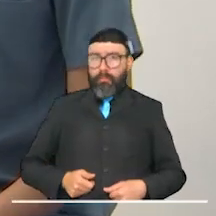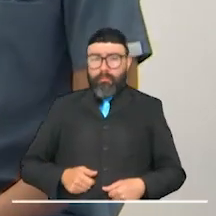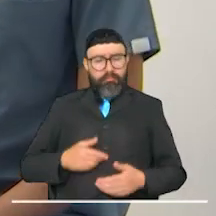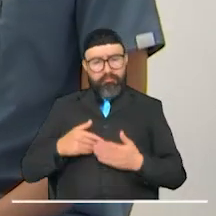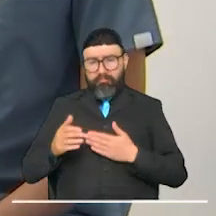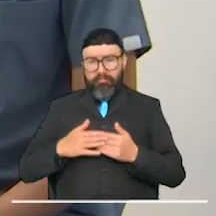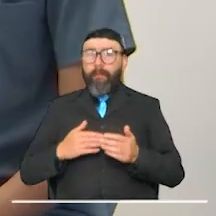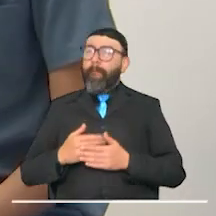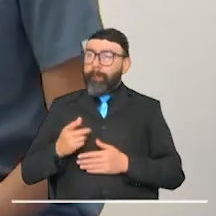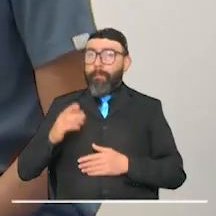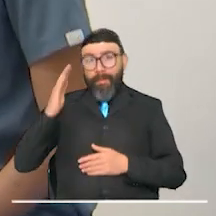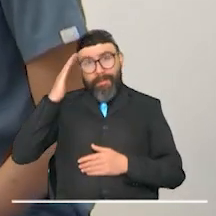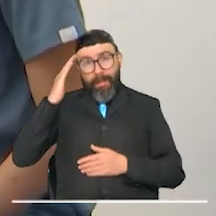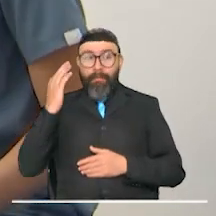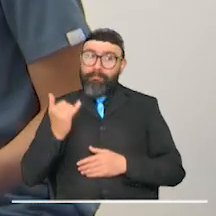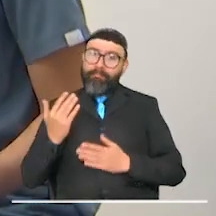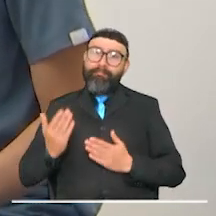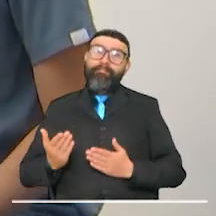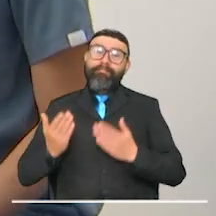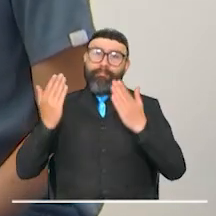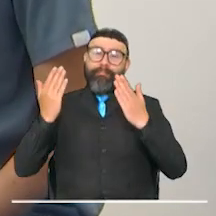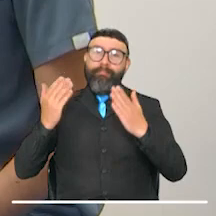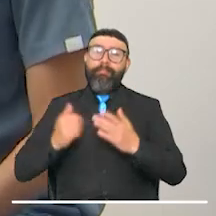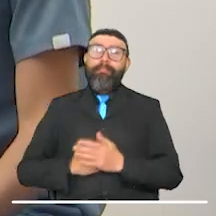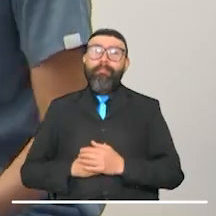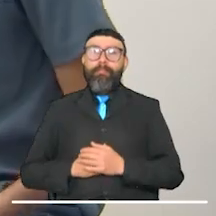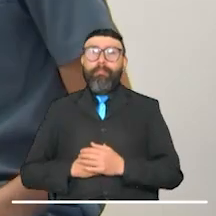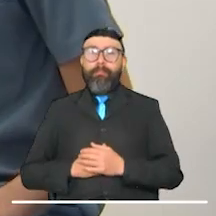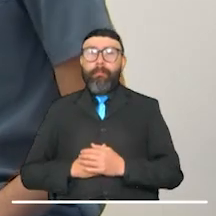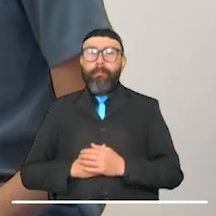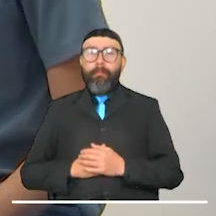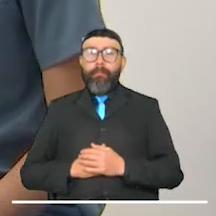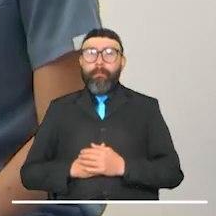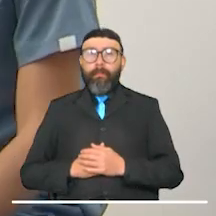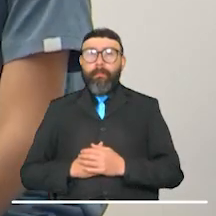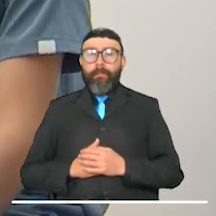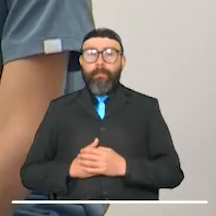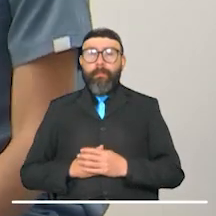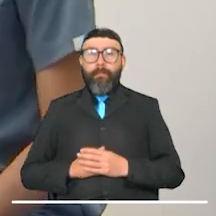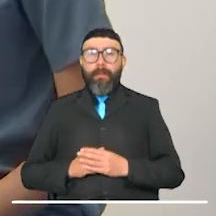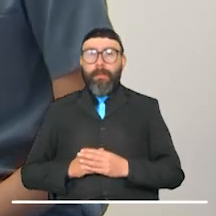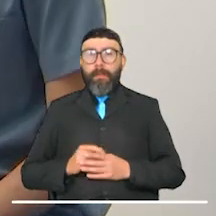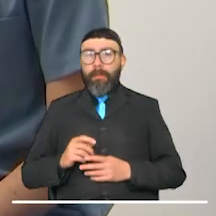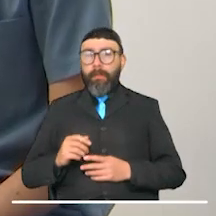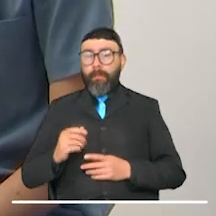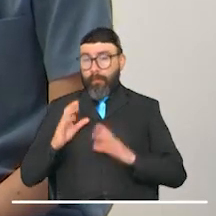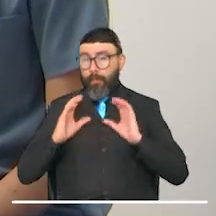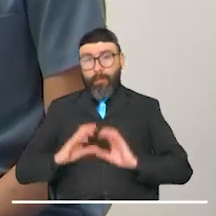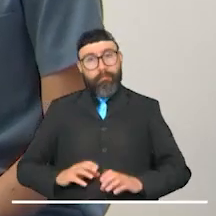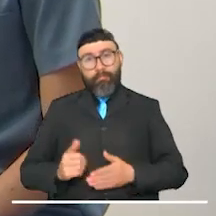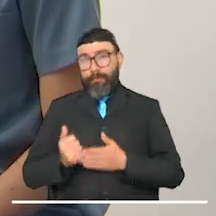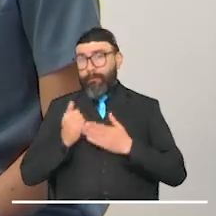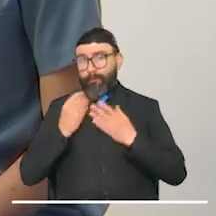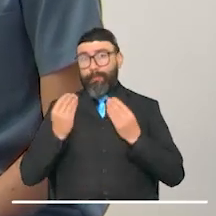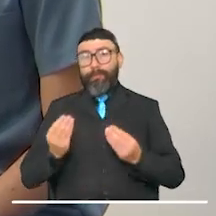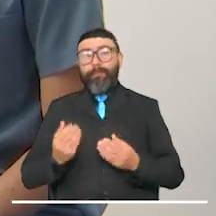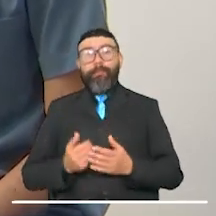para saber que que están dando efecto y le están dando provecho pues al cuerpo